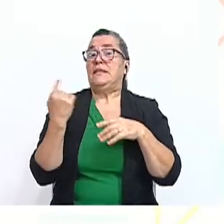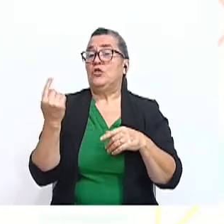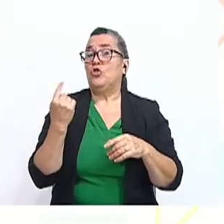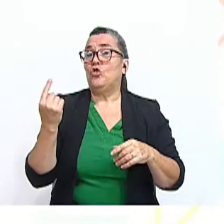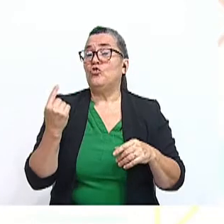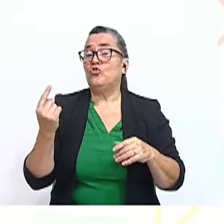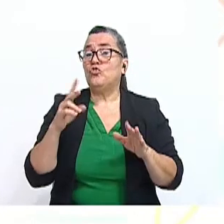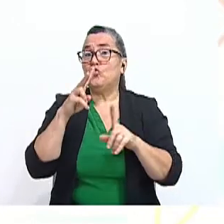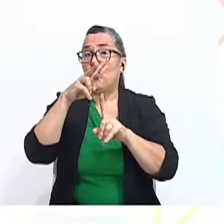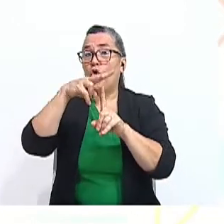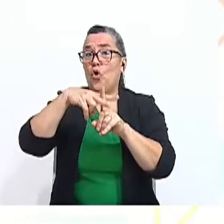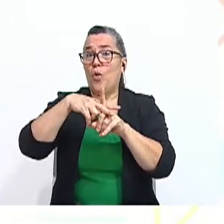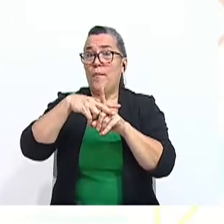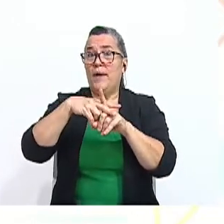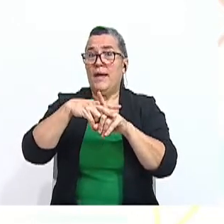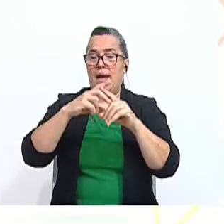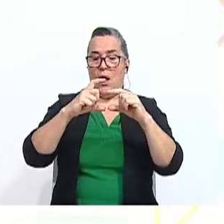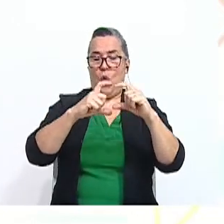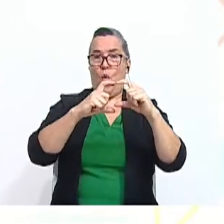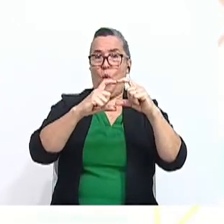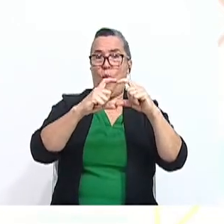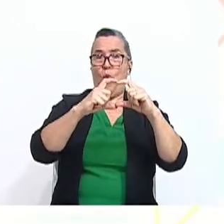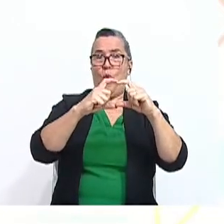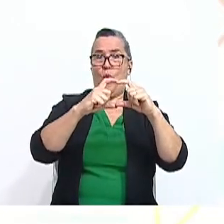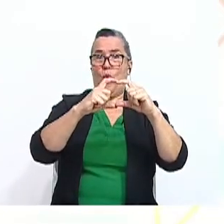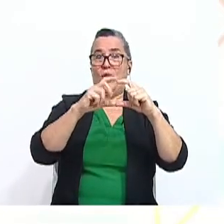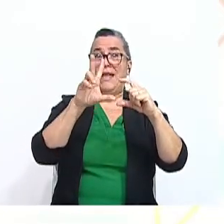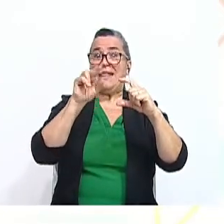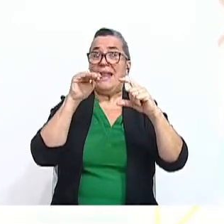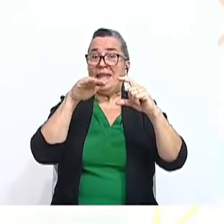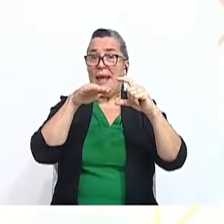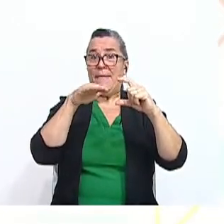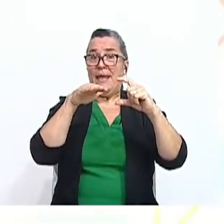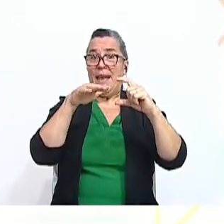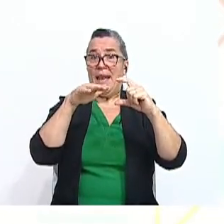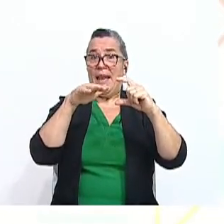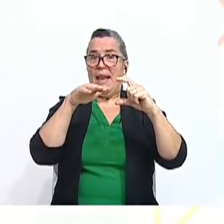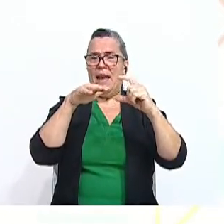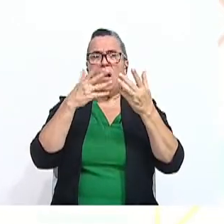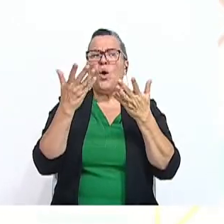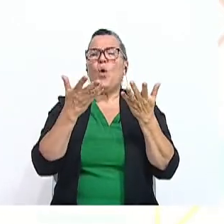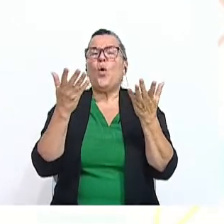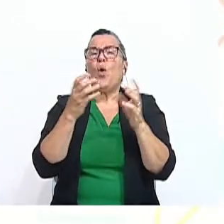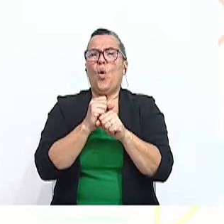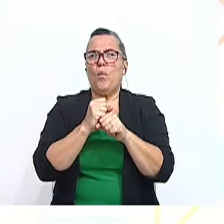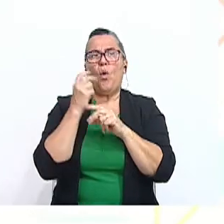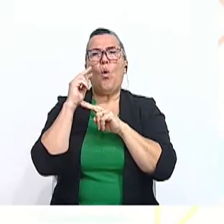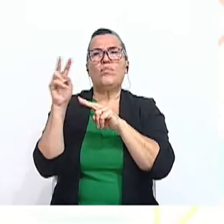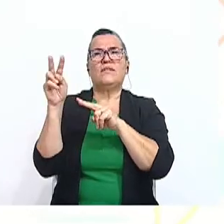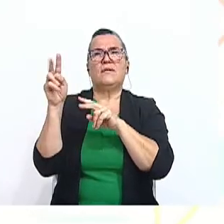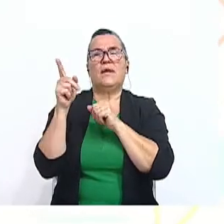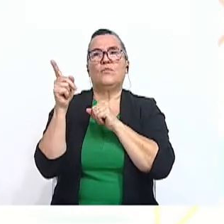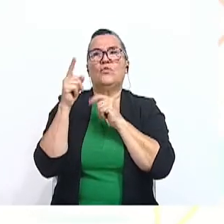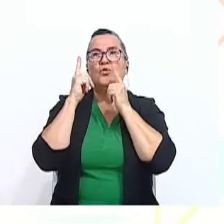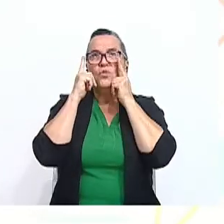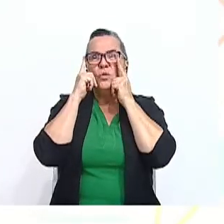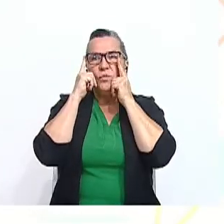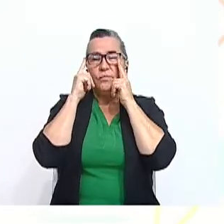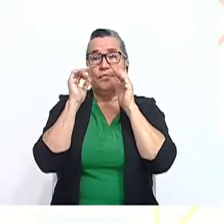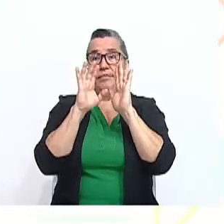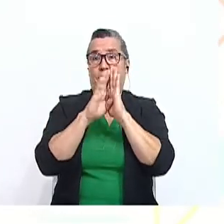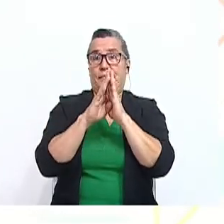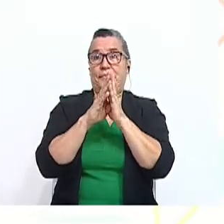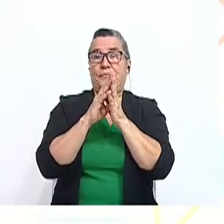se aplica el cupón de 30.000, ¿cómo lo podemos hacer? Observemos lo siguiente.